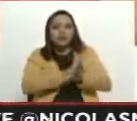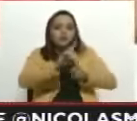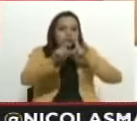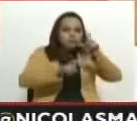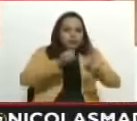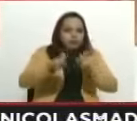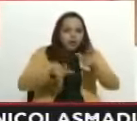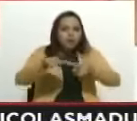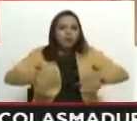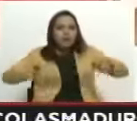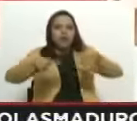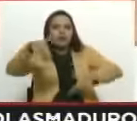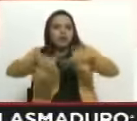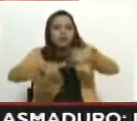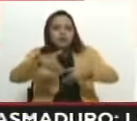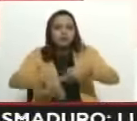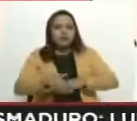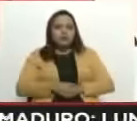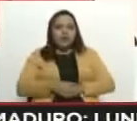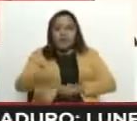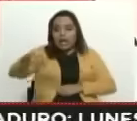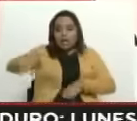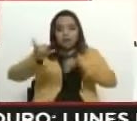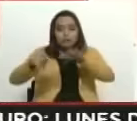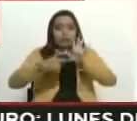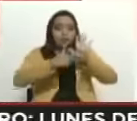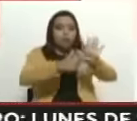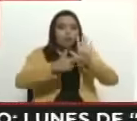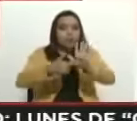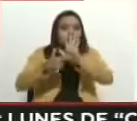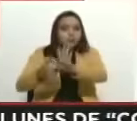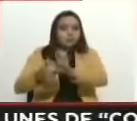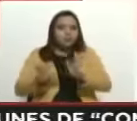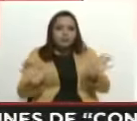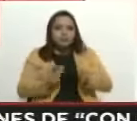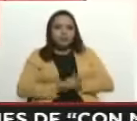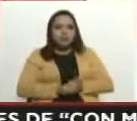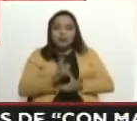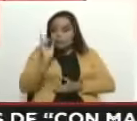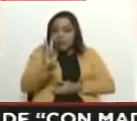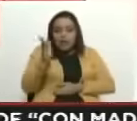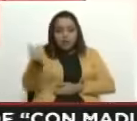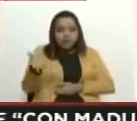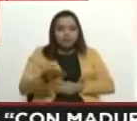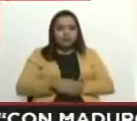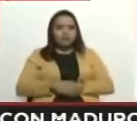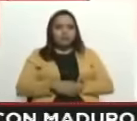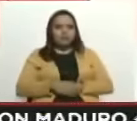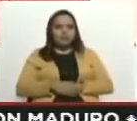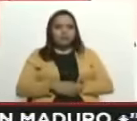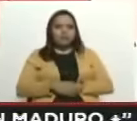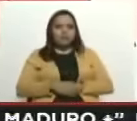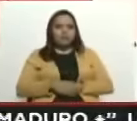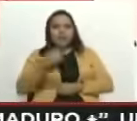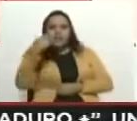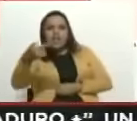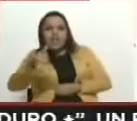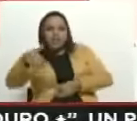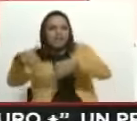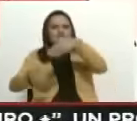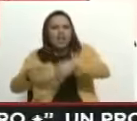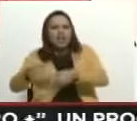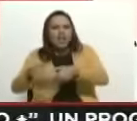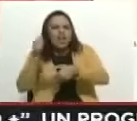los centros de votación que ellos impusieron. Escúchelo, pues. Véalo. Y van a decir que votó uno cada 30